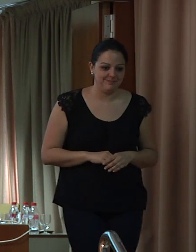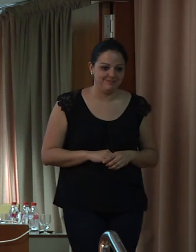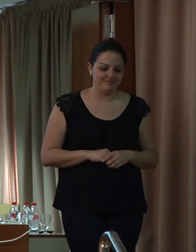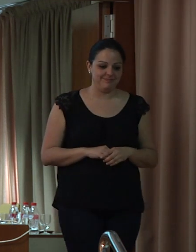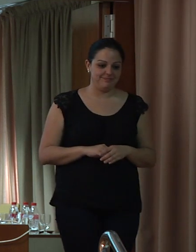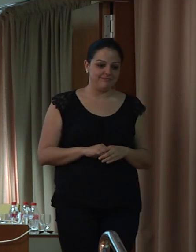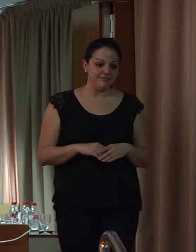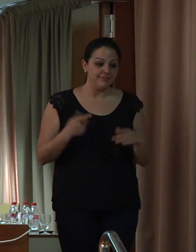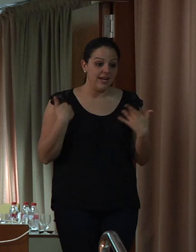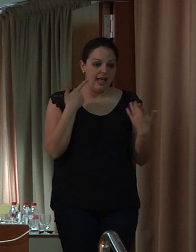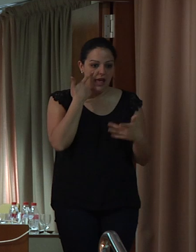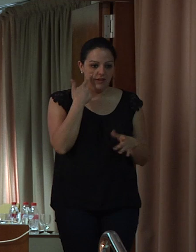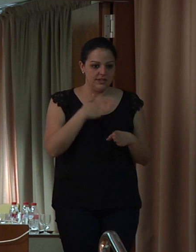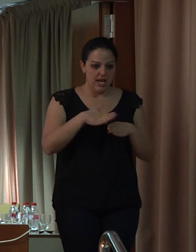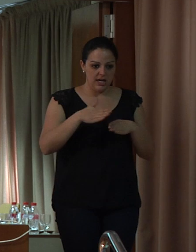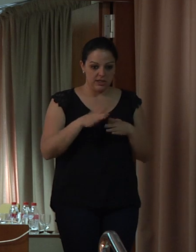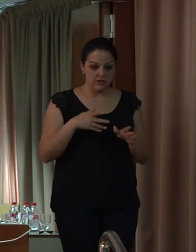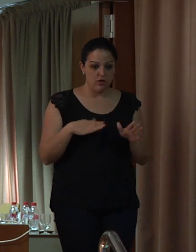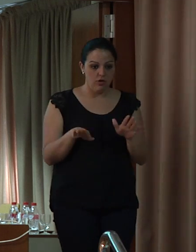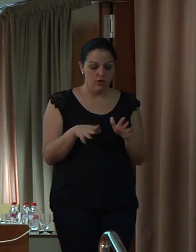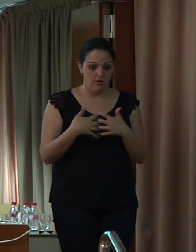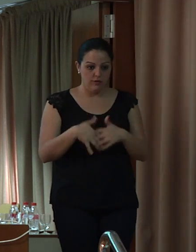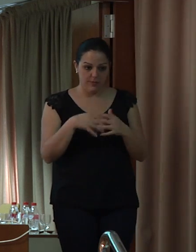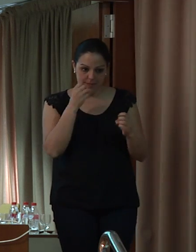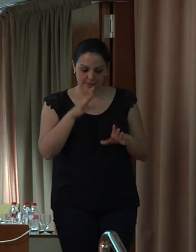A ver si el resto siguen funcionando.